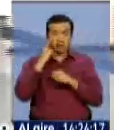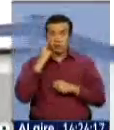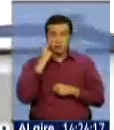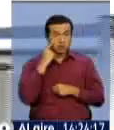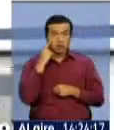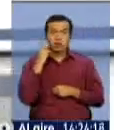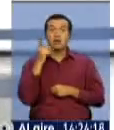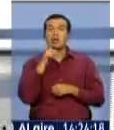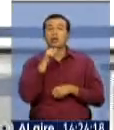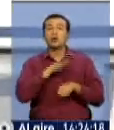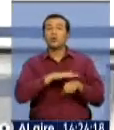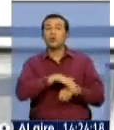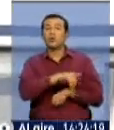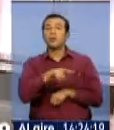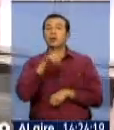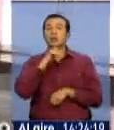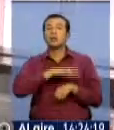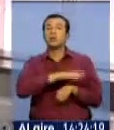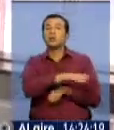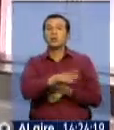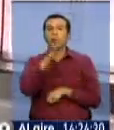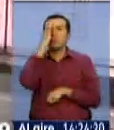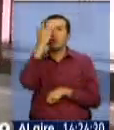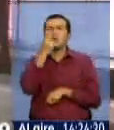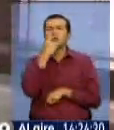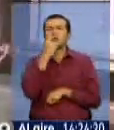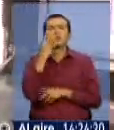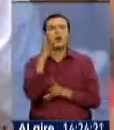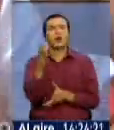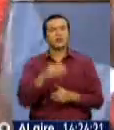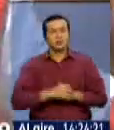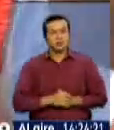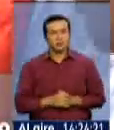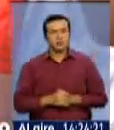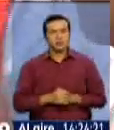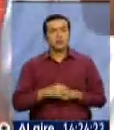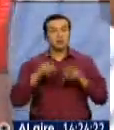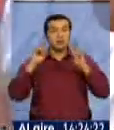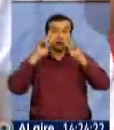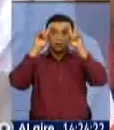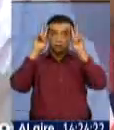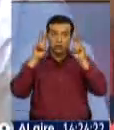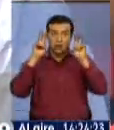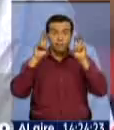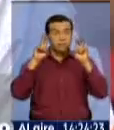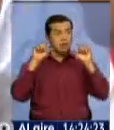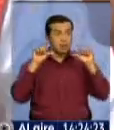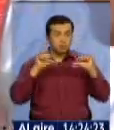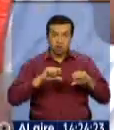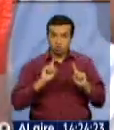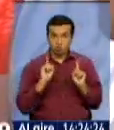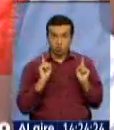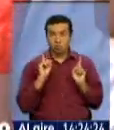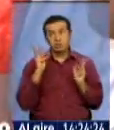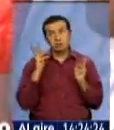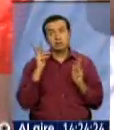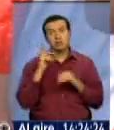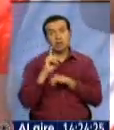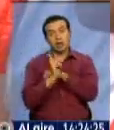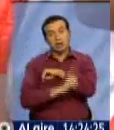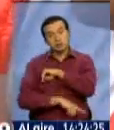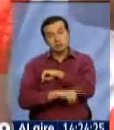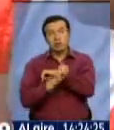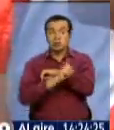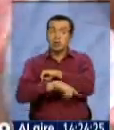determinar responsabilidades del por qué la falta del medicamento. Si es que ha sido un tema no de mala fe ni mucho menos, puede ser una sanción,